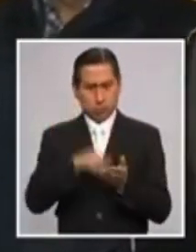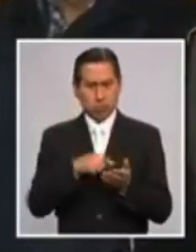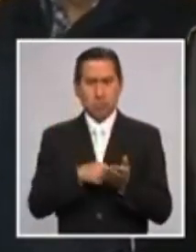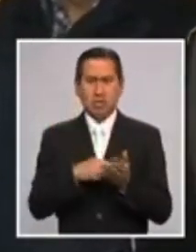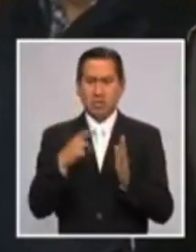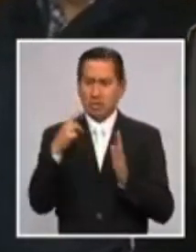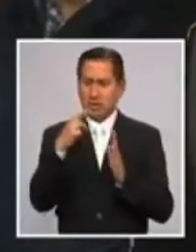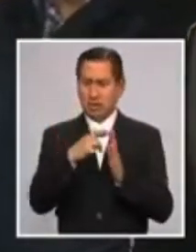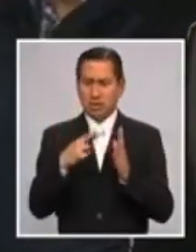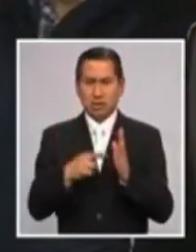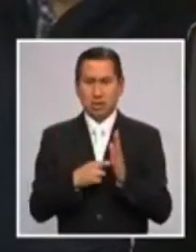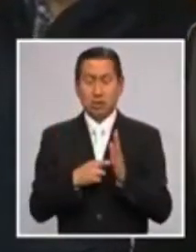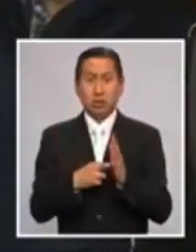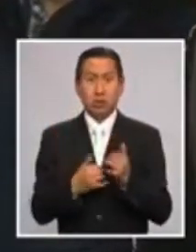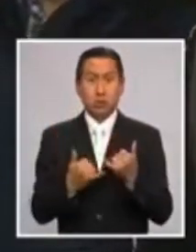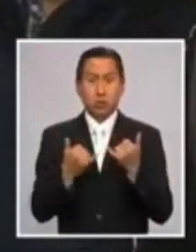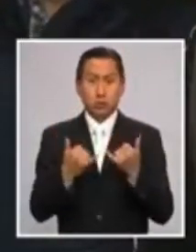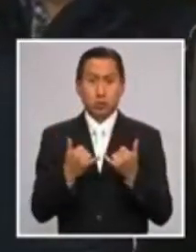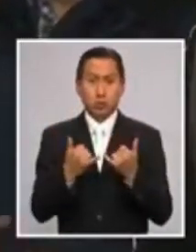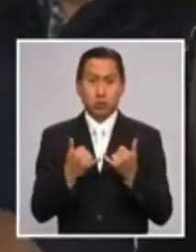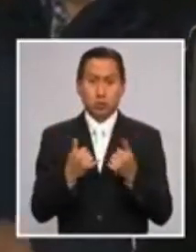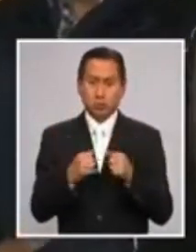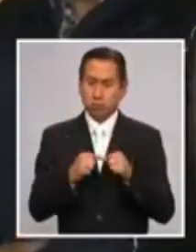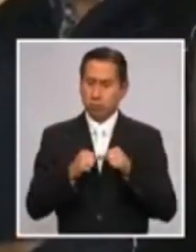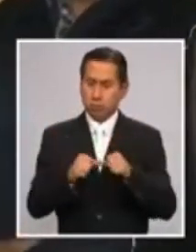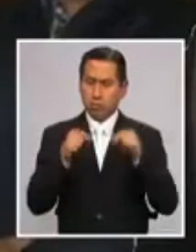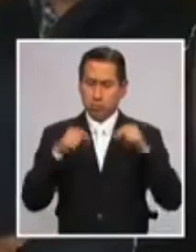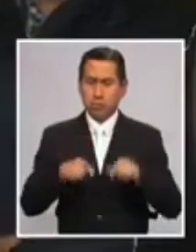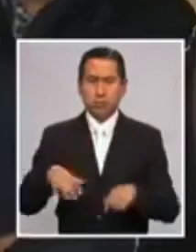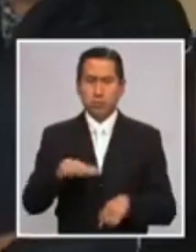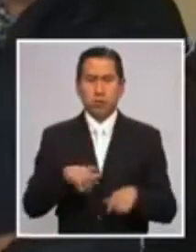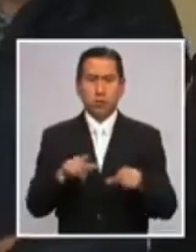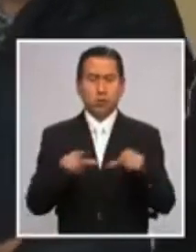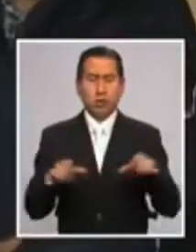normas que desde hoy rigen para Patacamayo.